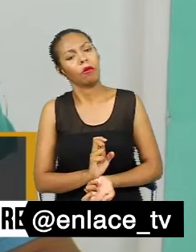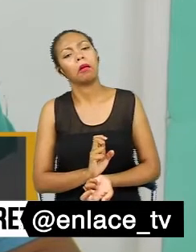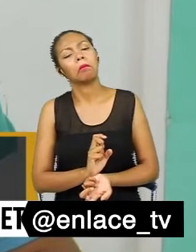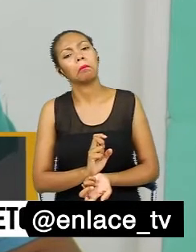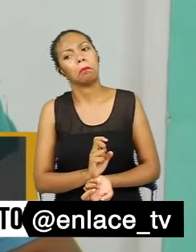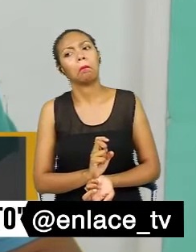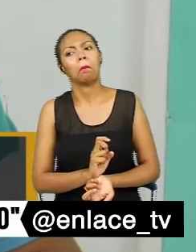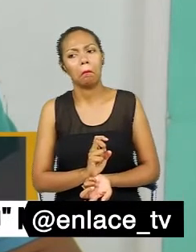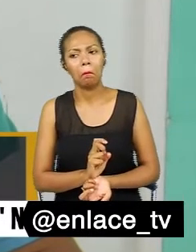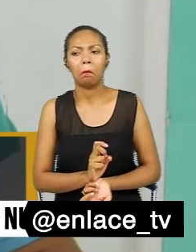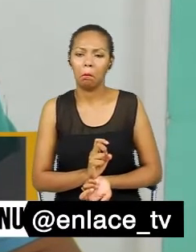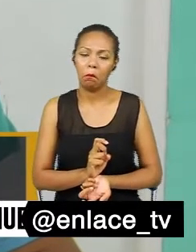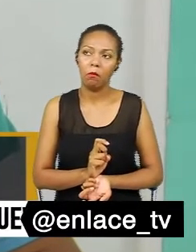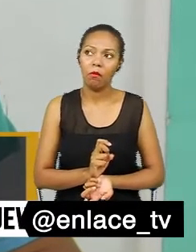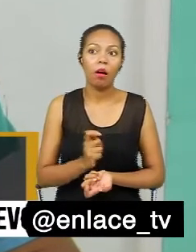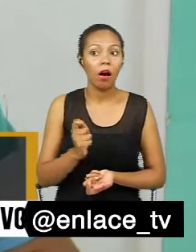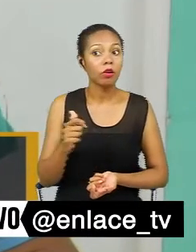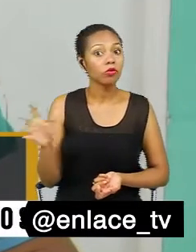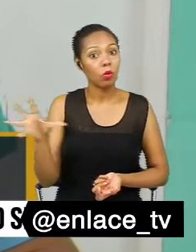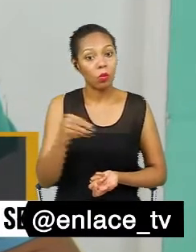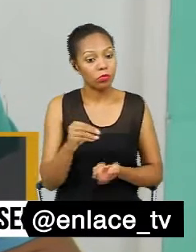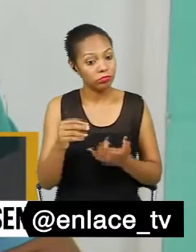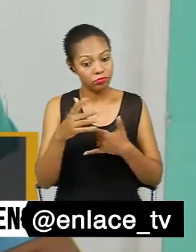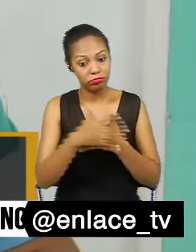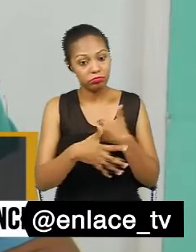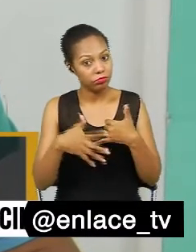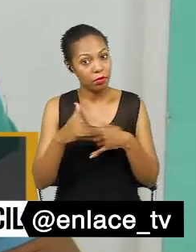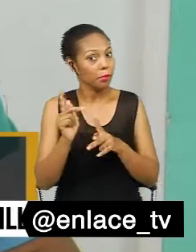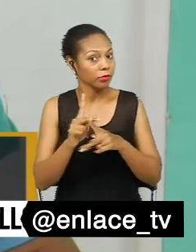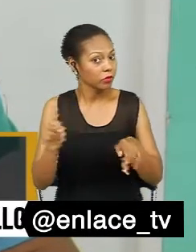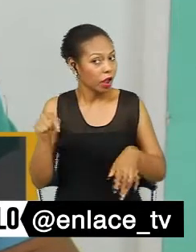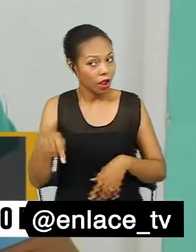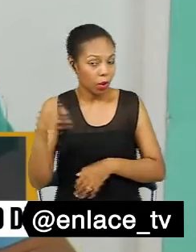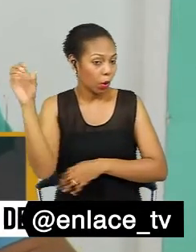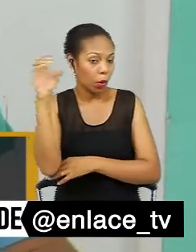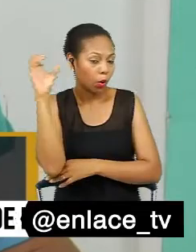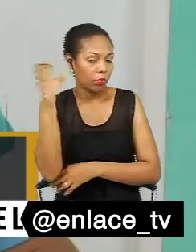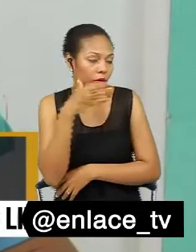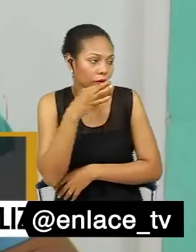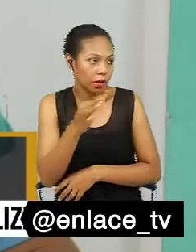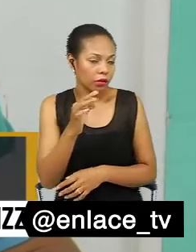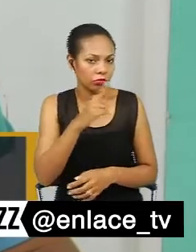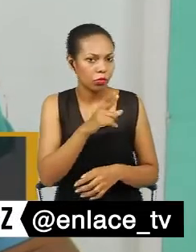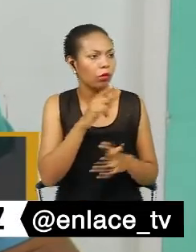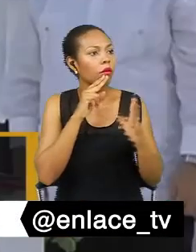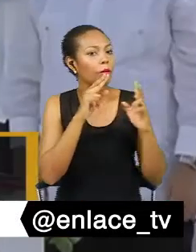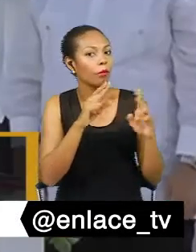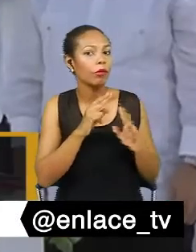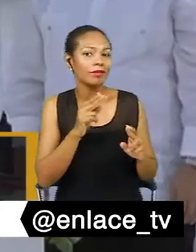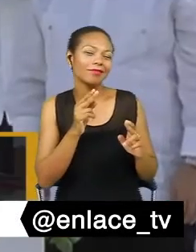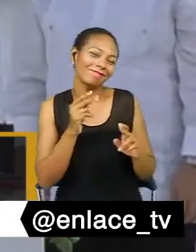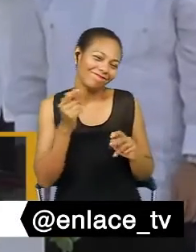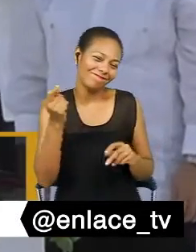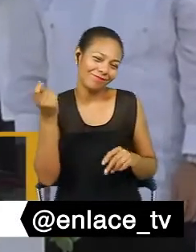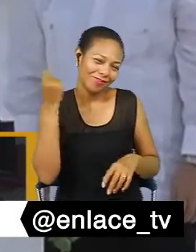de ciudadanos y ciudadanas colombianas que, pese a los resultados del pasado 2 de